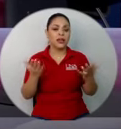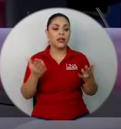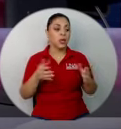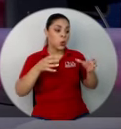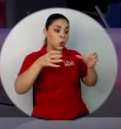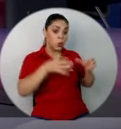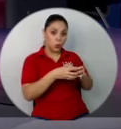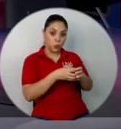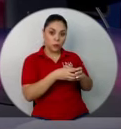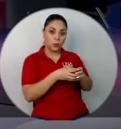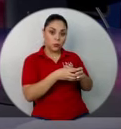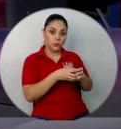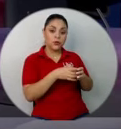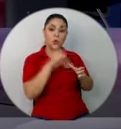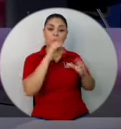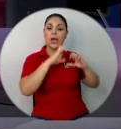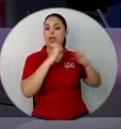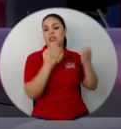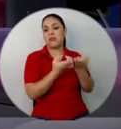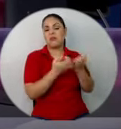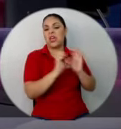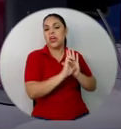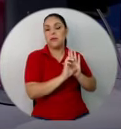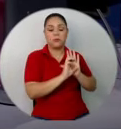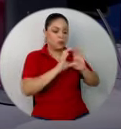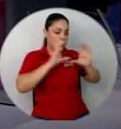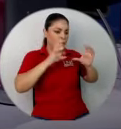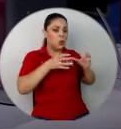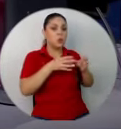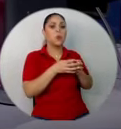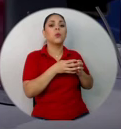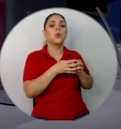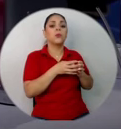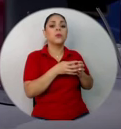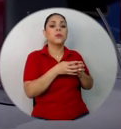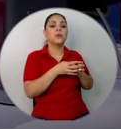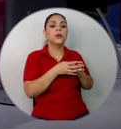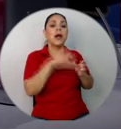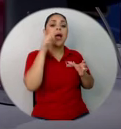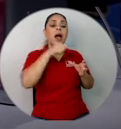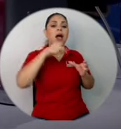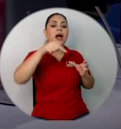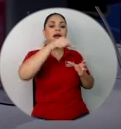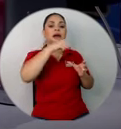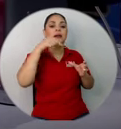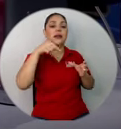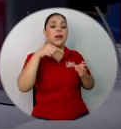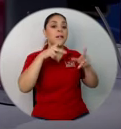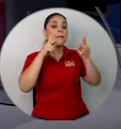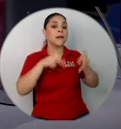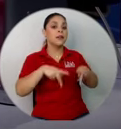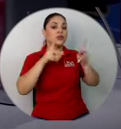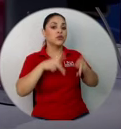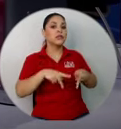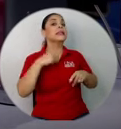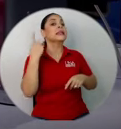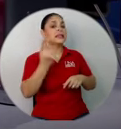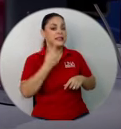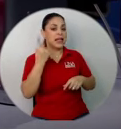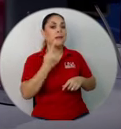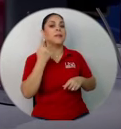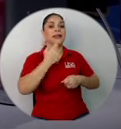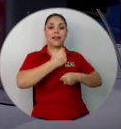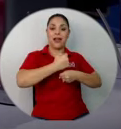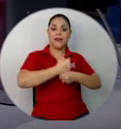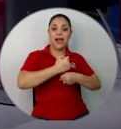siempre? Llegar y agrupar, ponémosla en un equipo. Si tenemos esa práctica en un equipo, vamos a agrupar la gente que